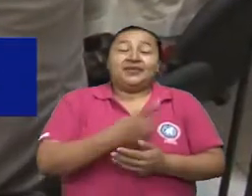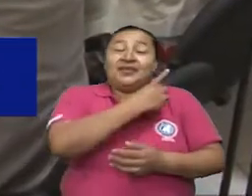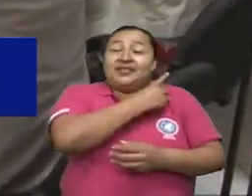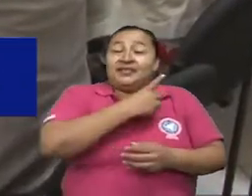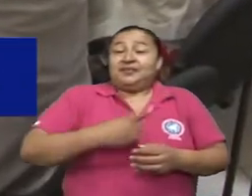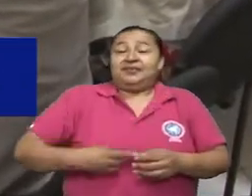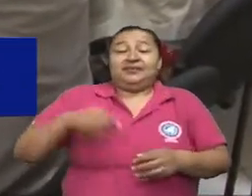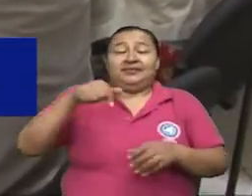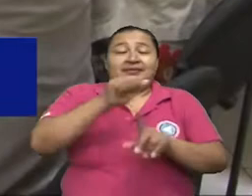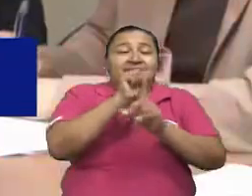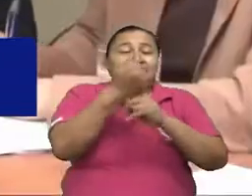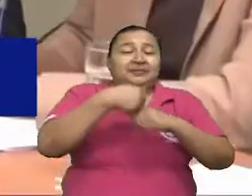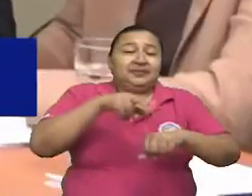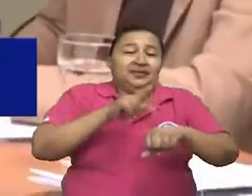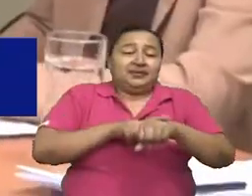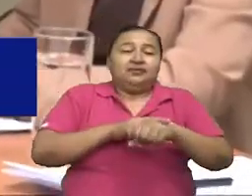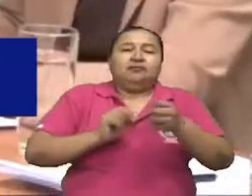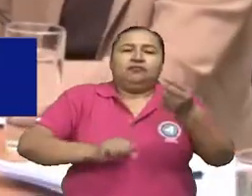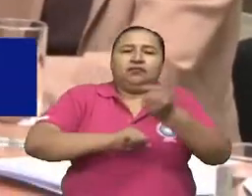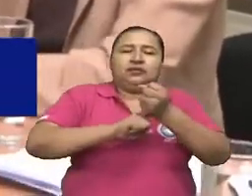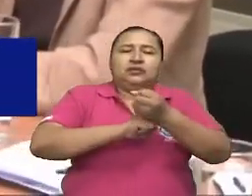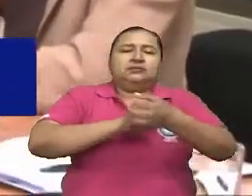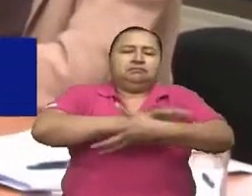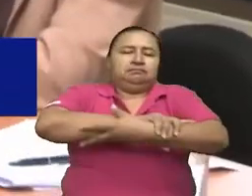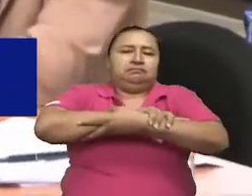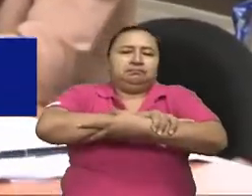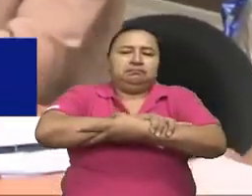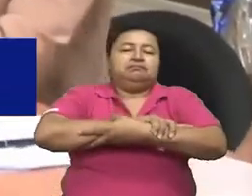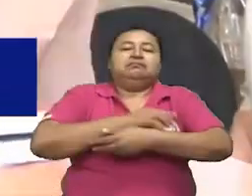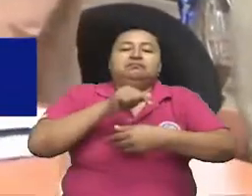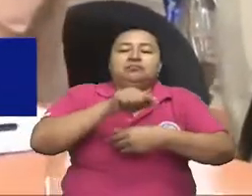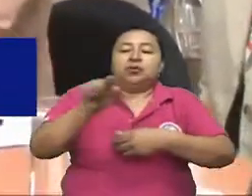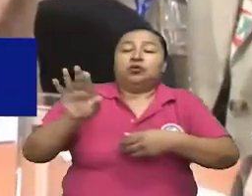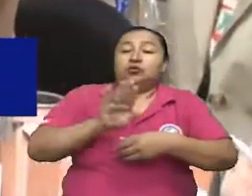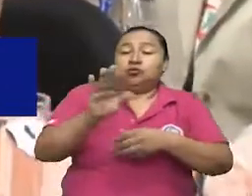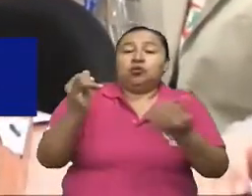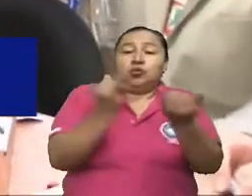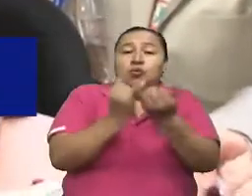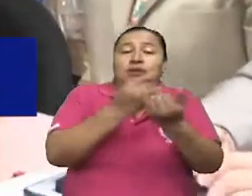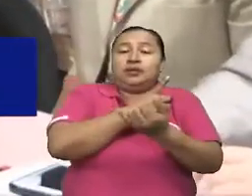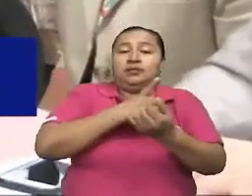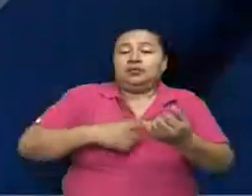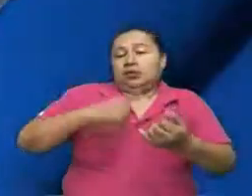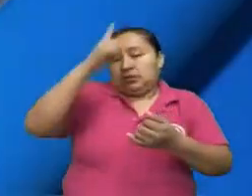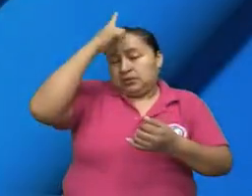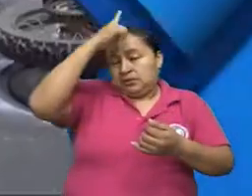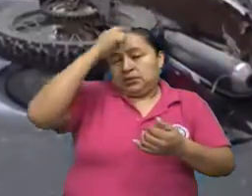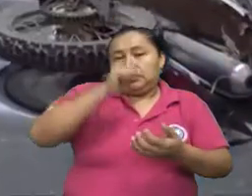Diputados ante la Asamblea Nacional fortalecen lazos de amistad con sus homólogos de Alemania.